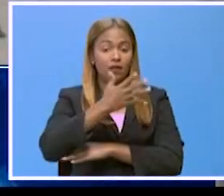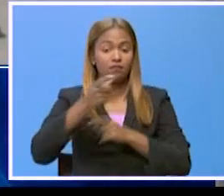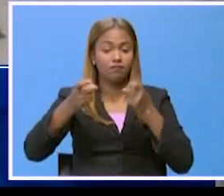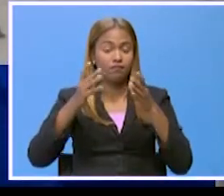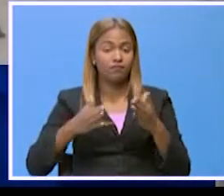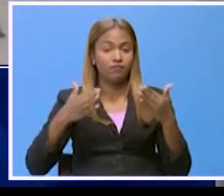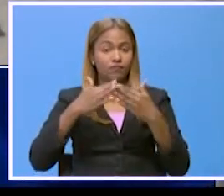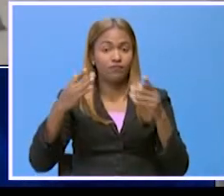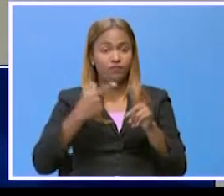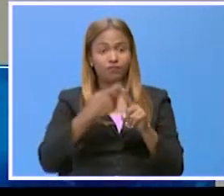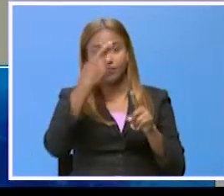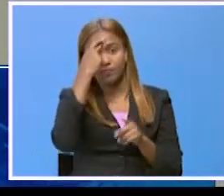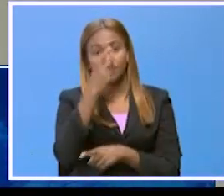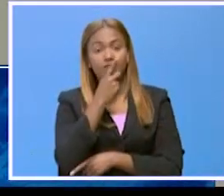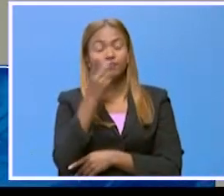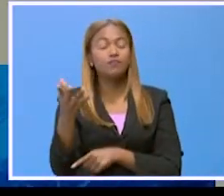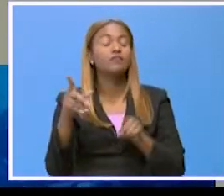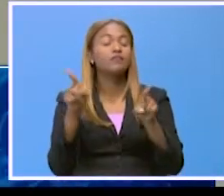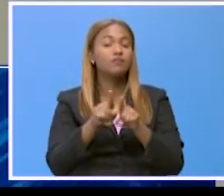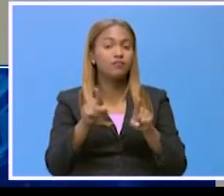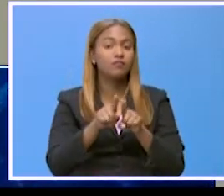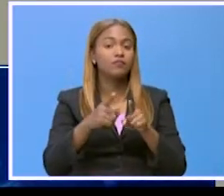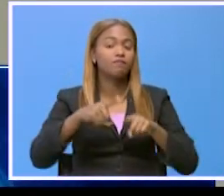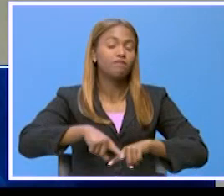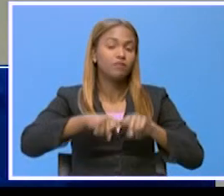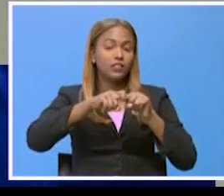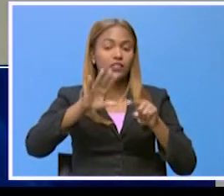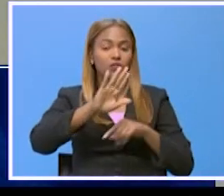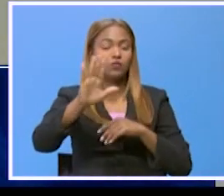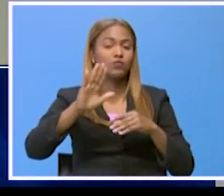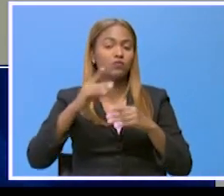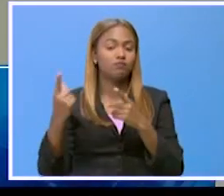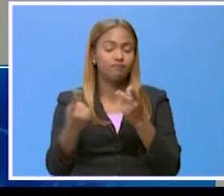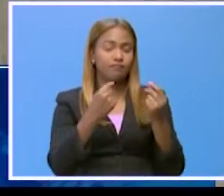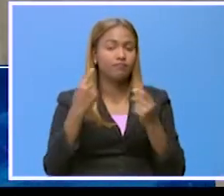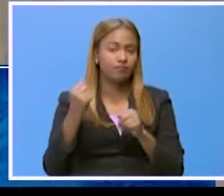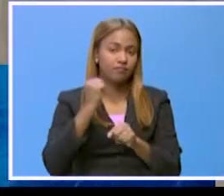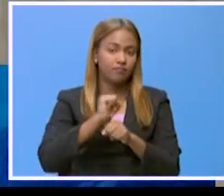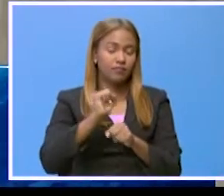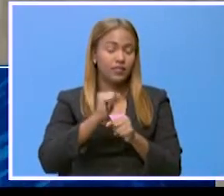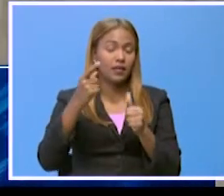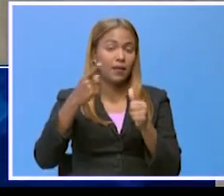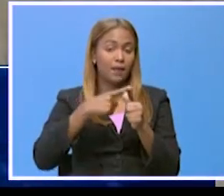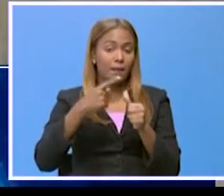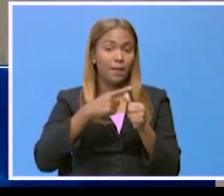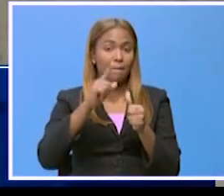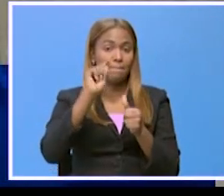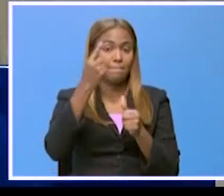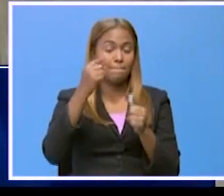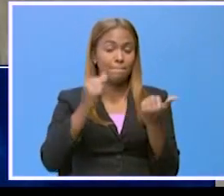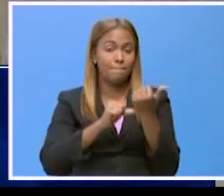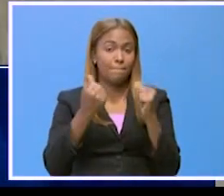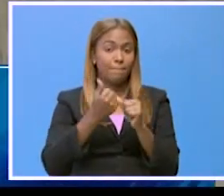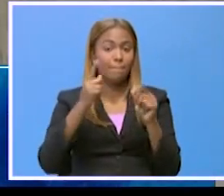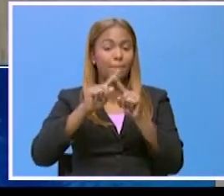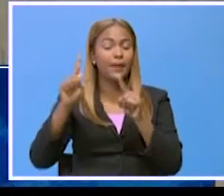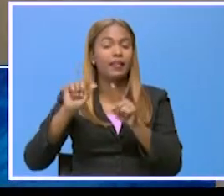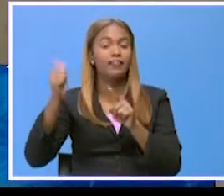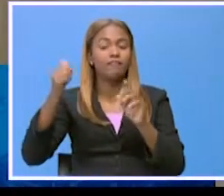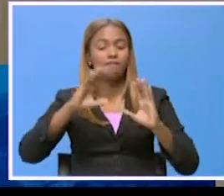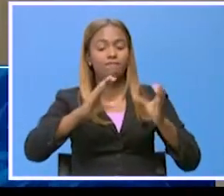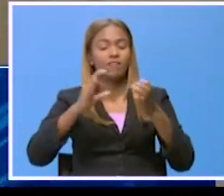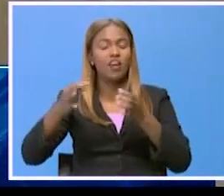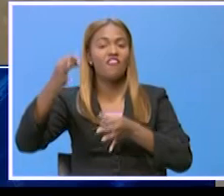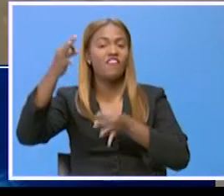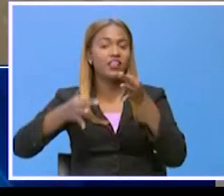general de la república también suspende sus actividades 1º de abril pero las diferentes sedes de